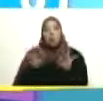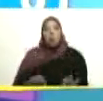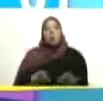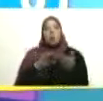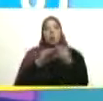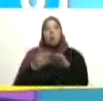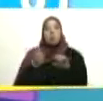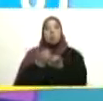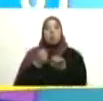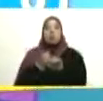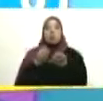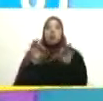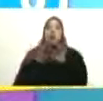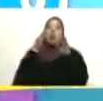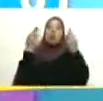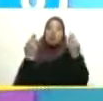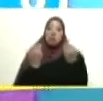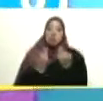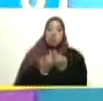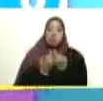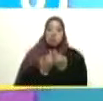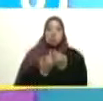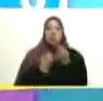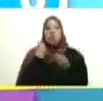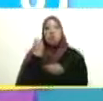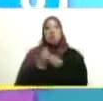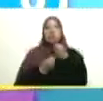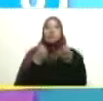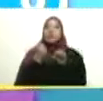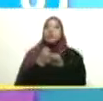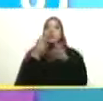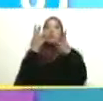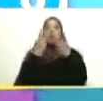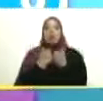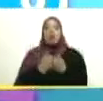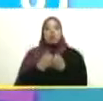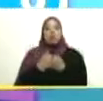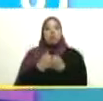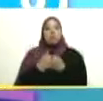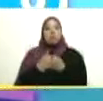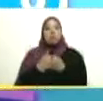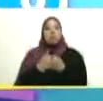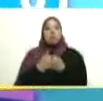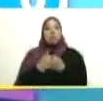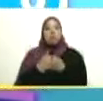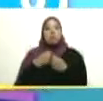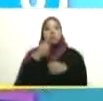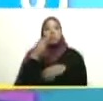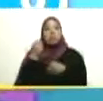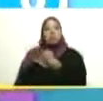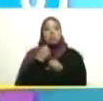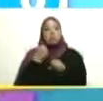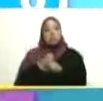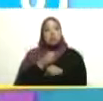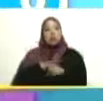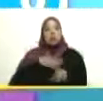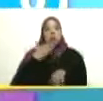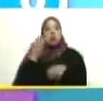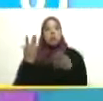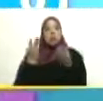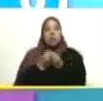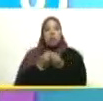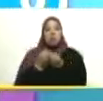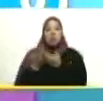comités multifamiliares de gestión, que son la forma de administración, gestión de los urbanismos, pueda de lo que